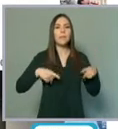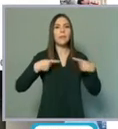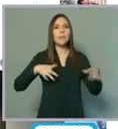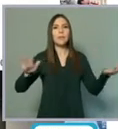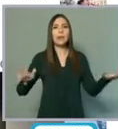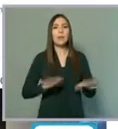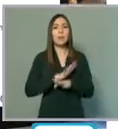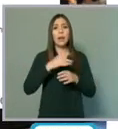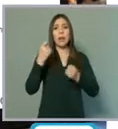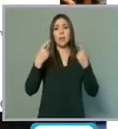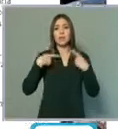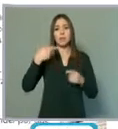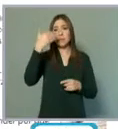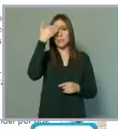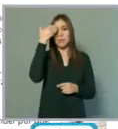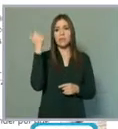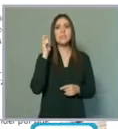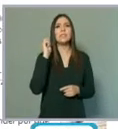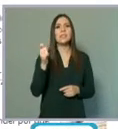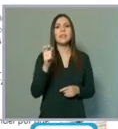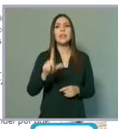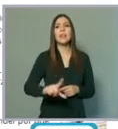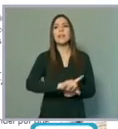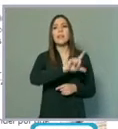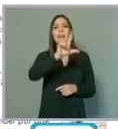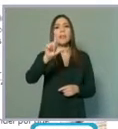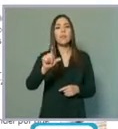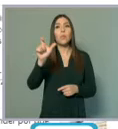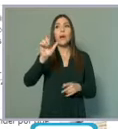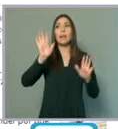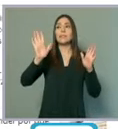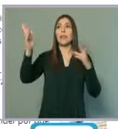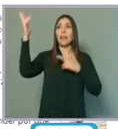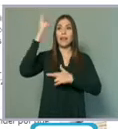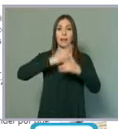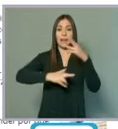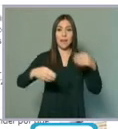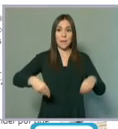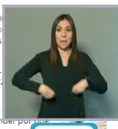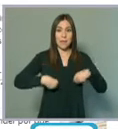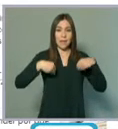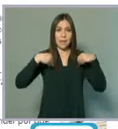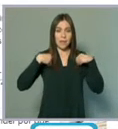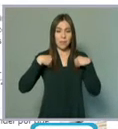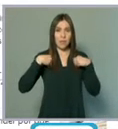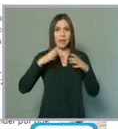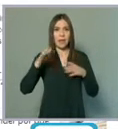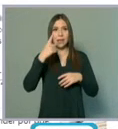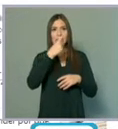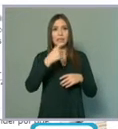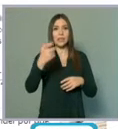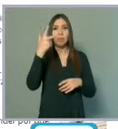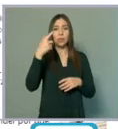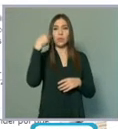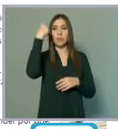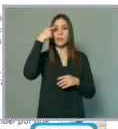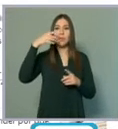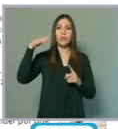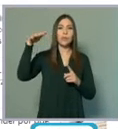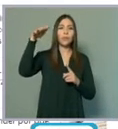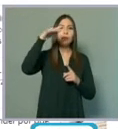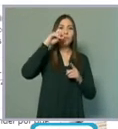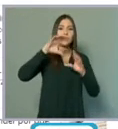no supimos cuál había sido, digamos, su destino después de regresar vivo, ¿no? Después de 108 horas de orbitar la